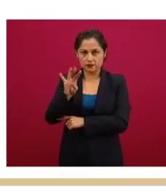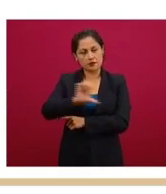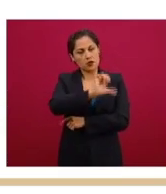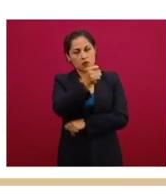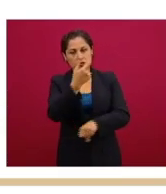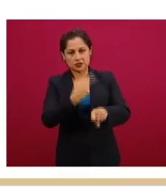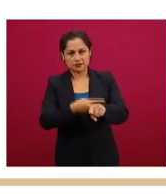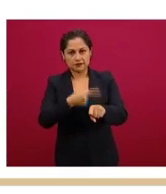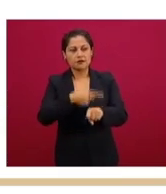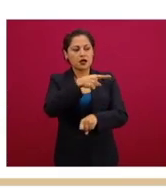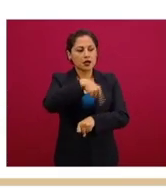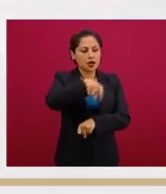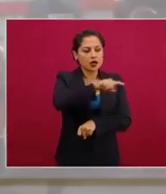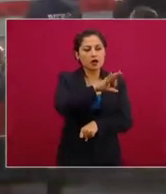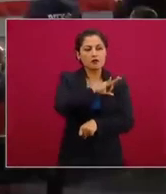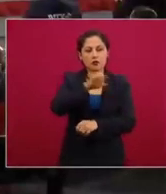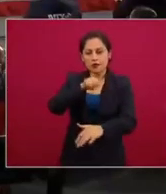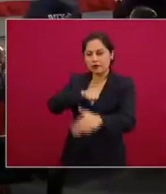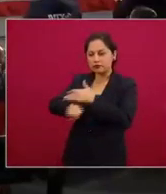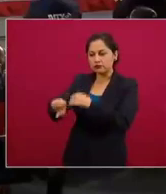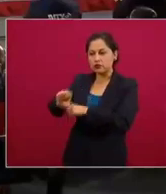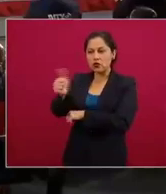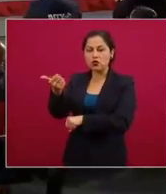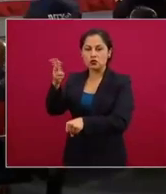atención. ¿Qué instituciones